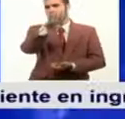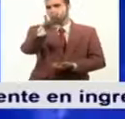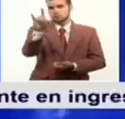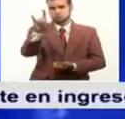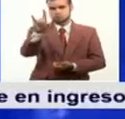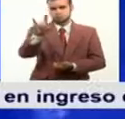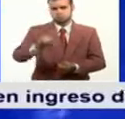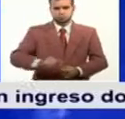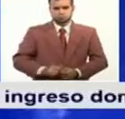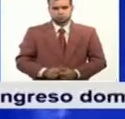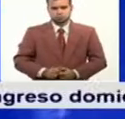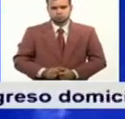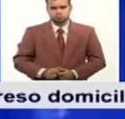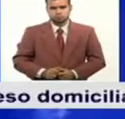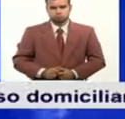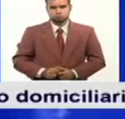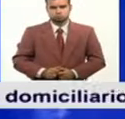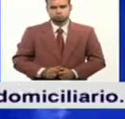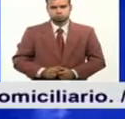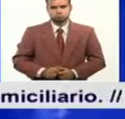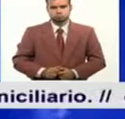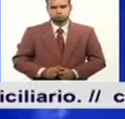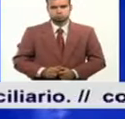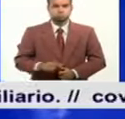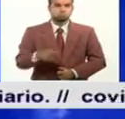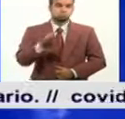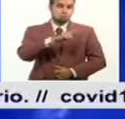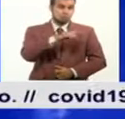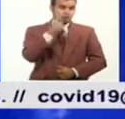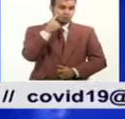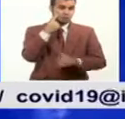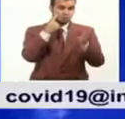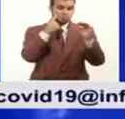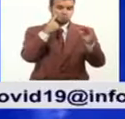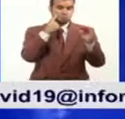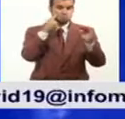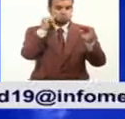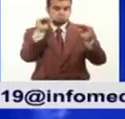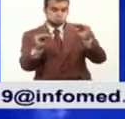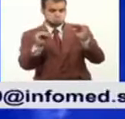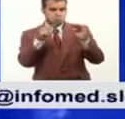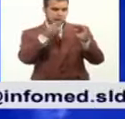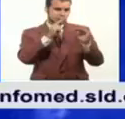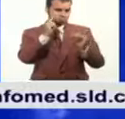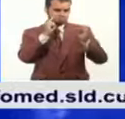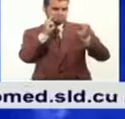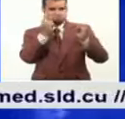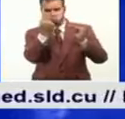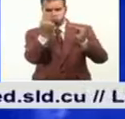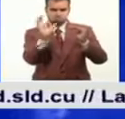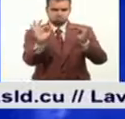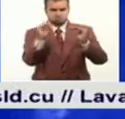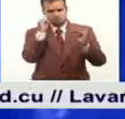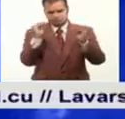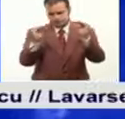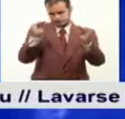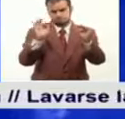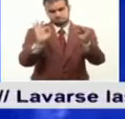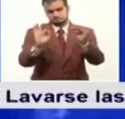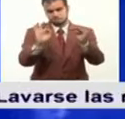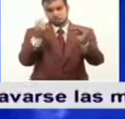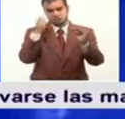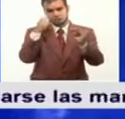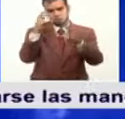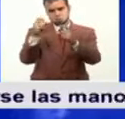autóctonos, 1 menos que el día anterior, no obstante, una cifra elevada para lo que se